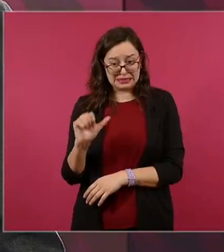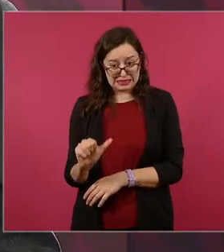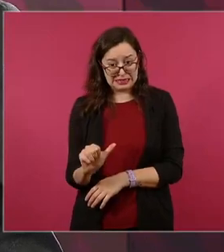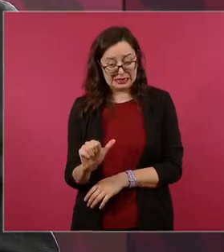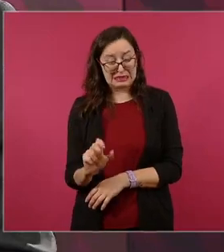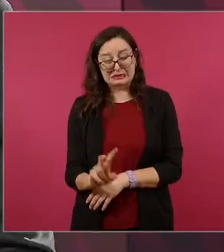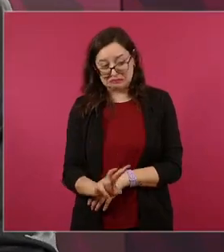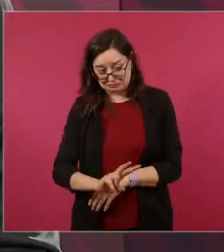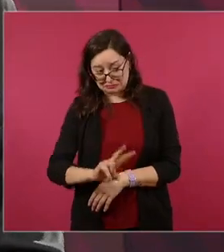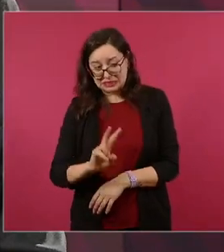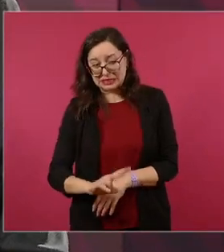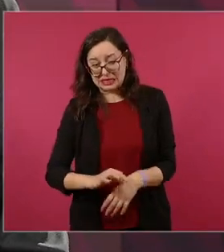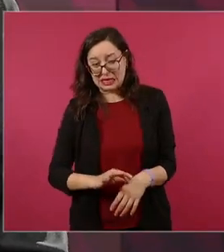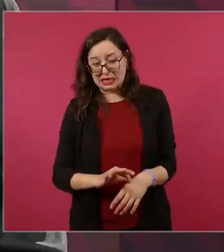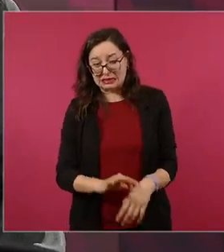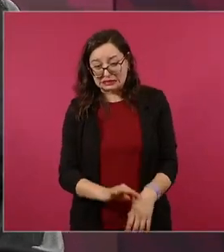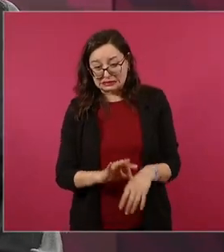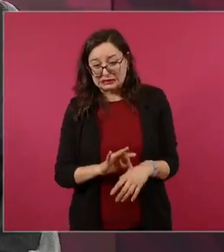¿O solamente